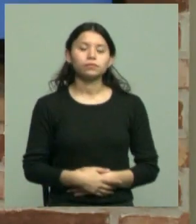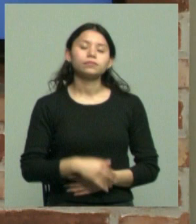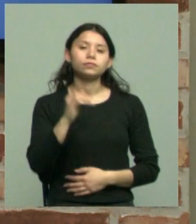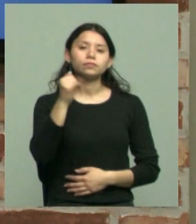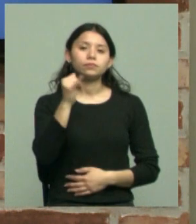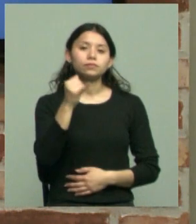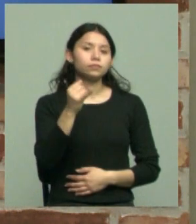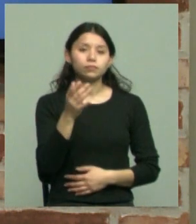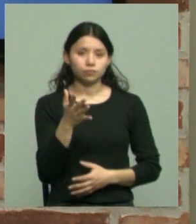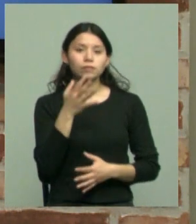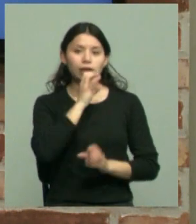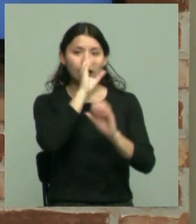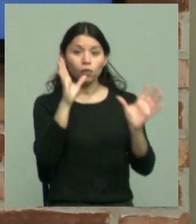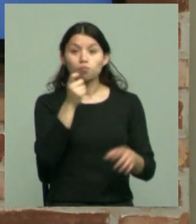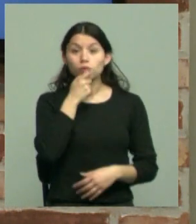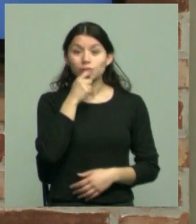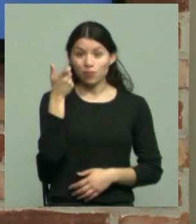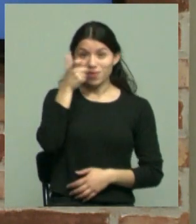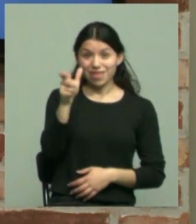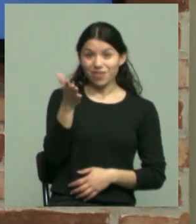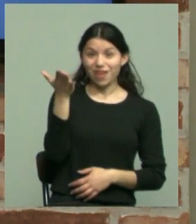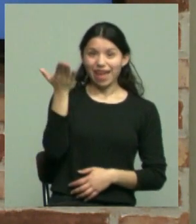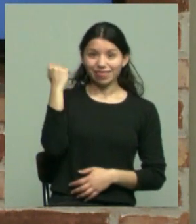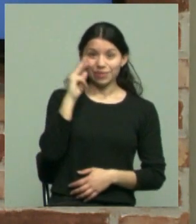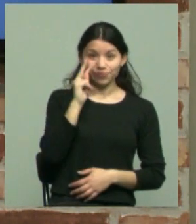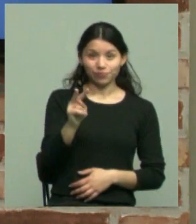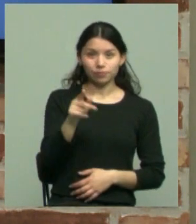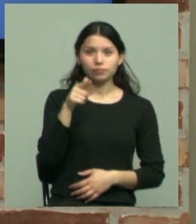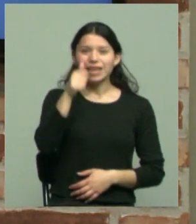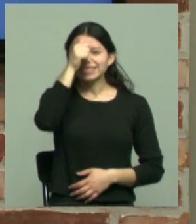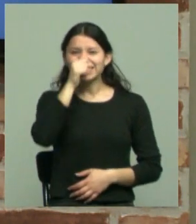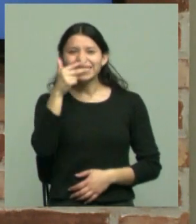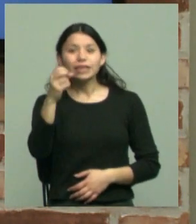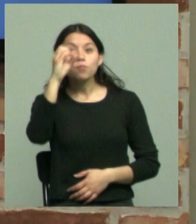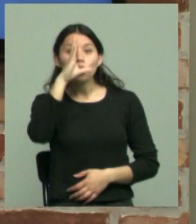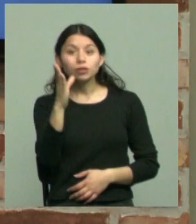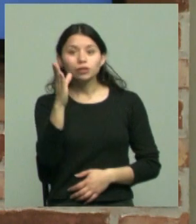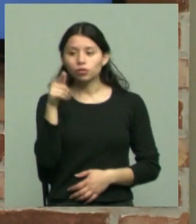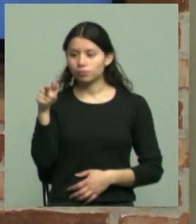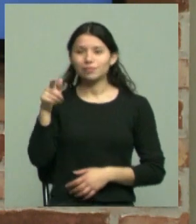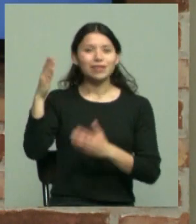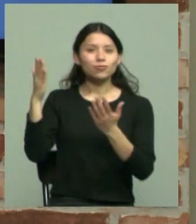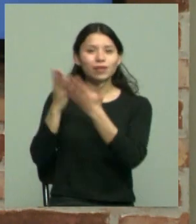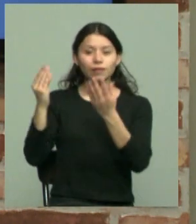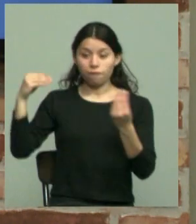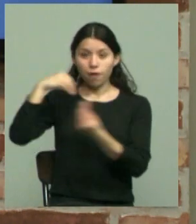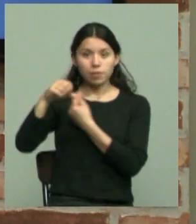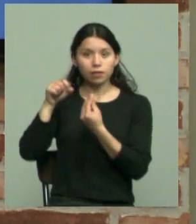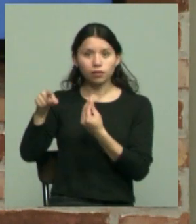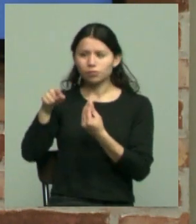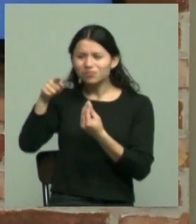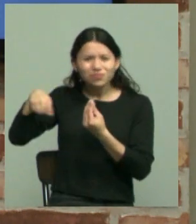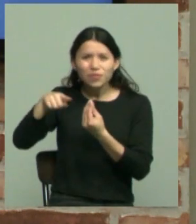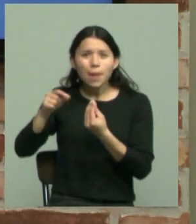el 63% de las y los estudiantes son primera generación en su familia. Quiere decir que anteriormente no